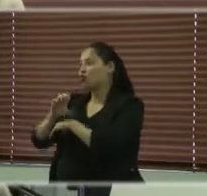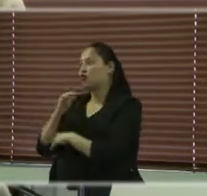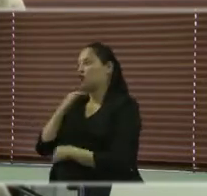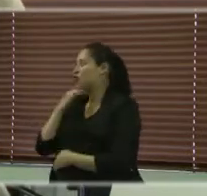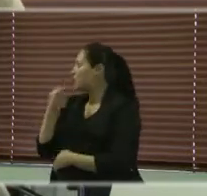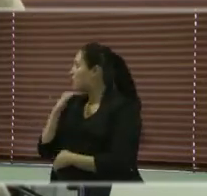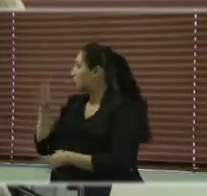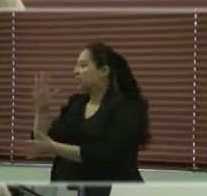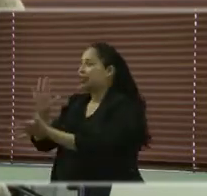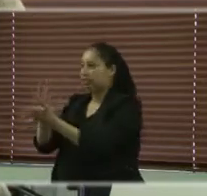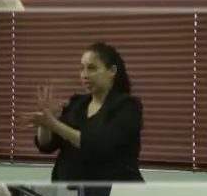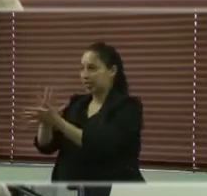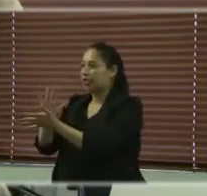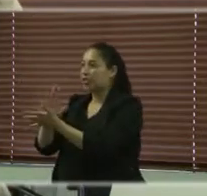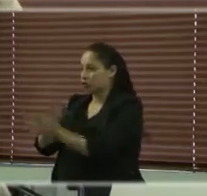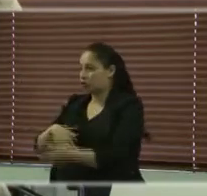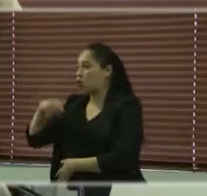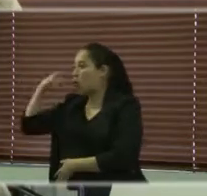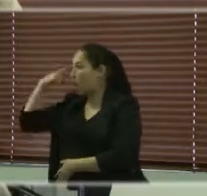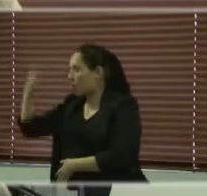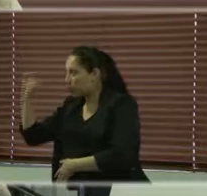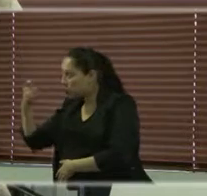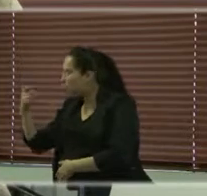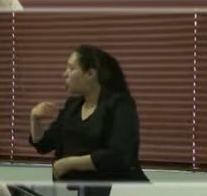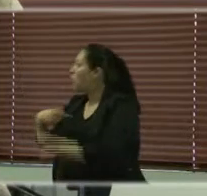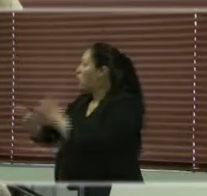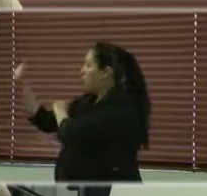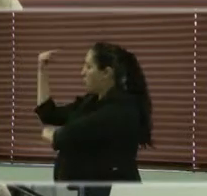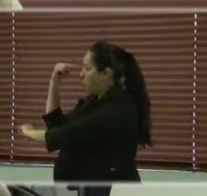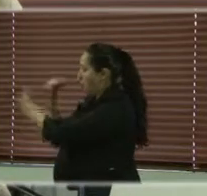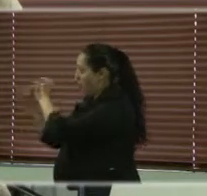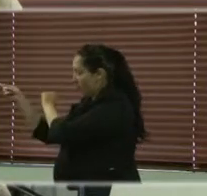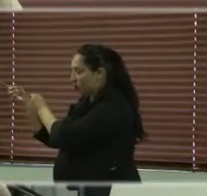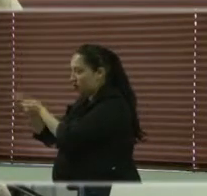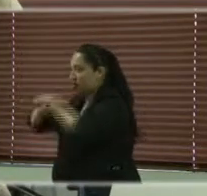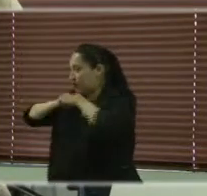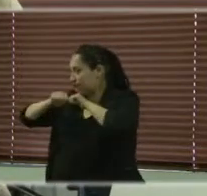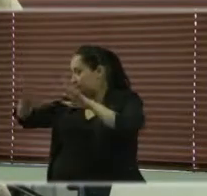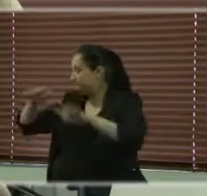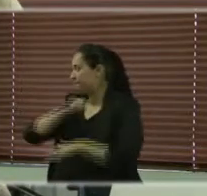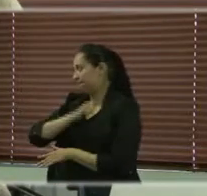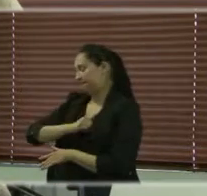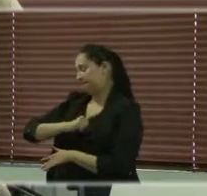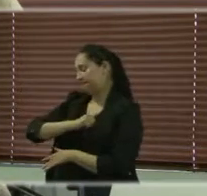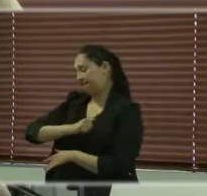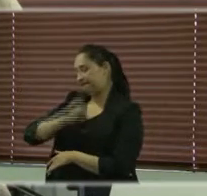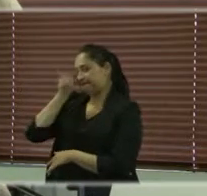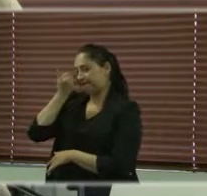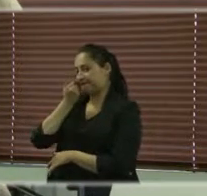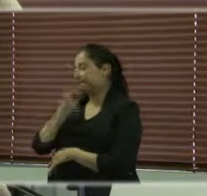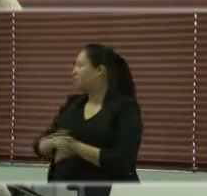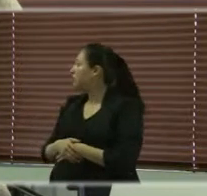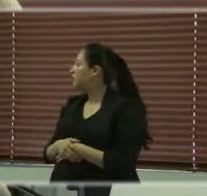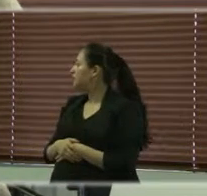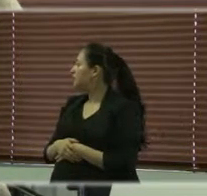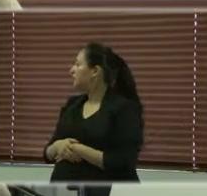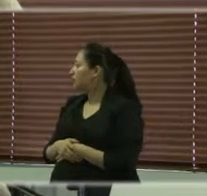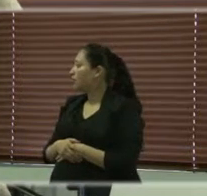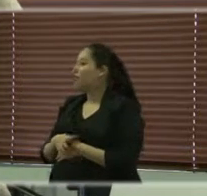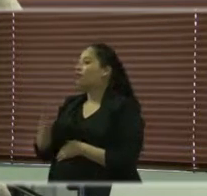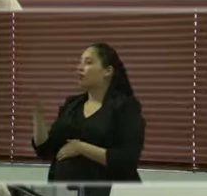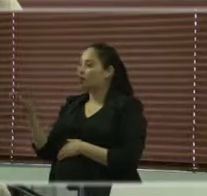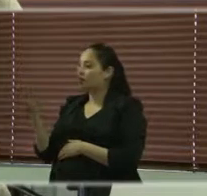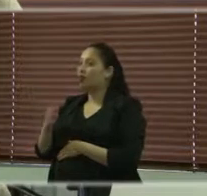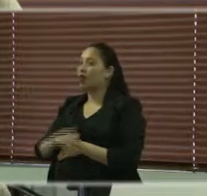y enviárselo a Andrea y a Liliana para que lo compartan y luego sobre los proyectos